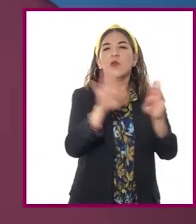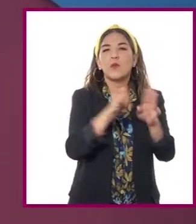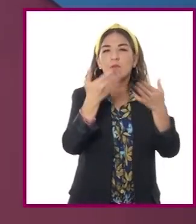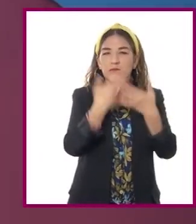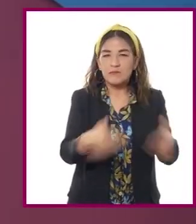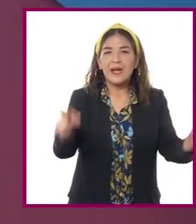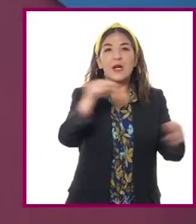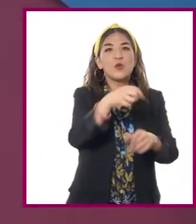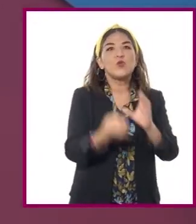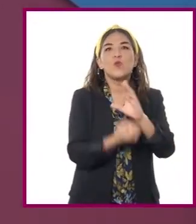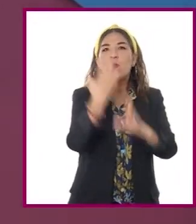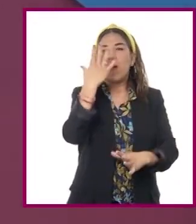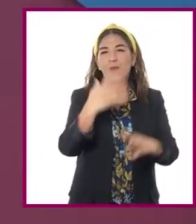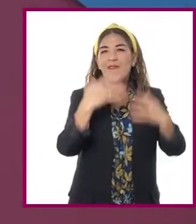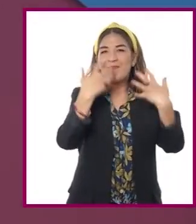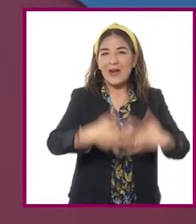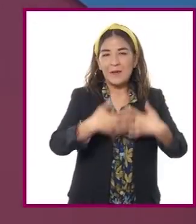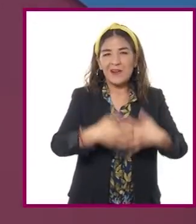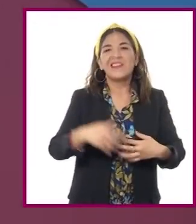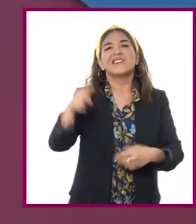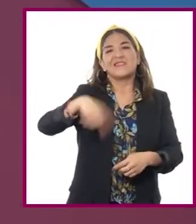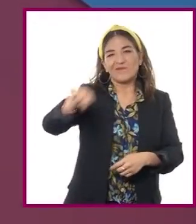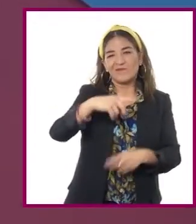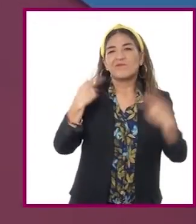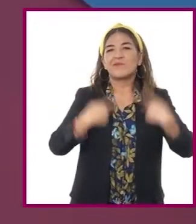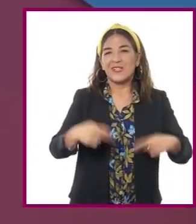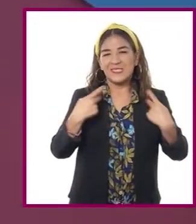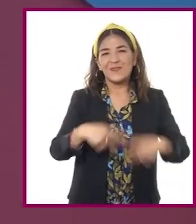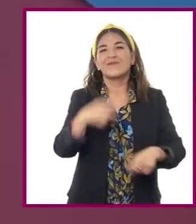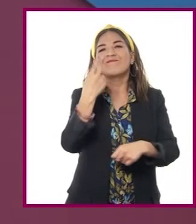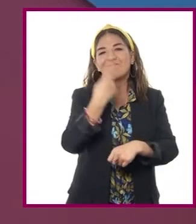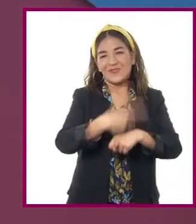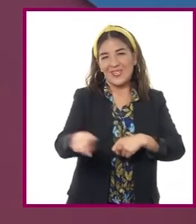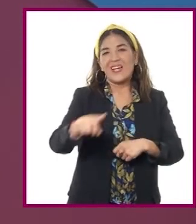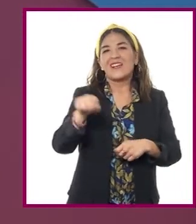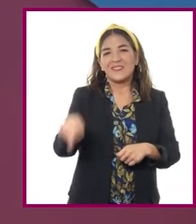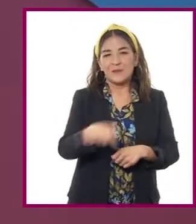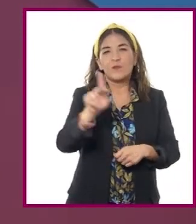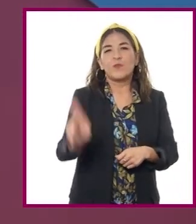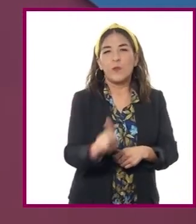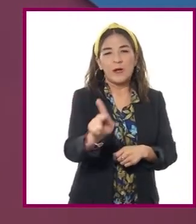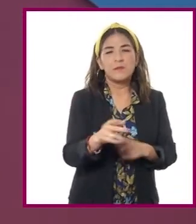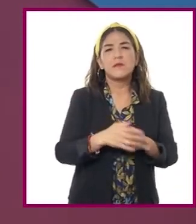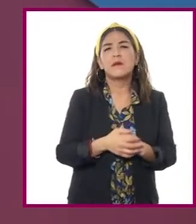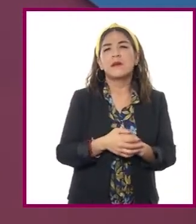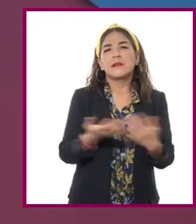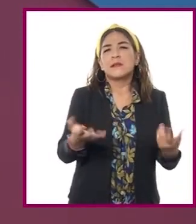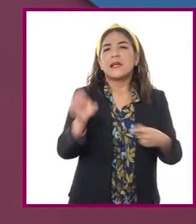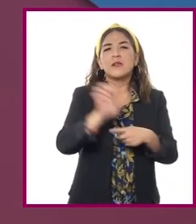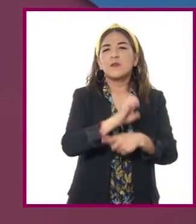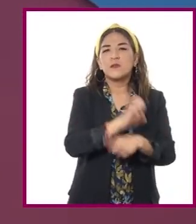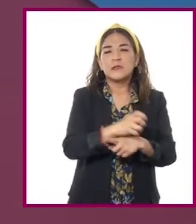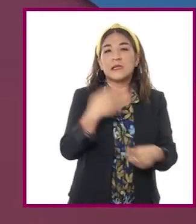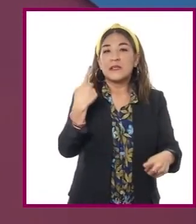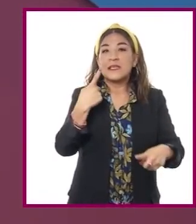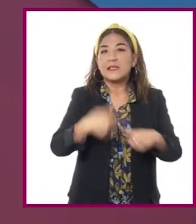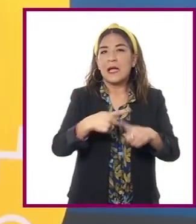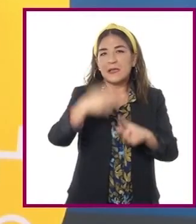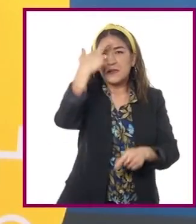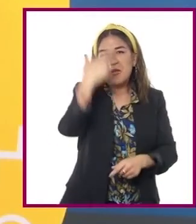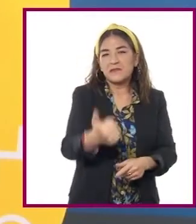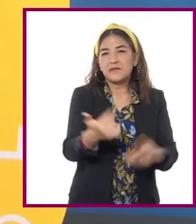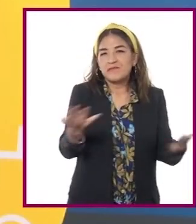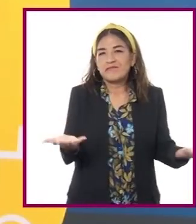de una fábrica afectan a la mayoría de la población. Pero, entonces, ¿quién tiene la razón?